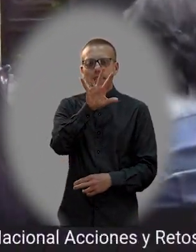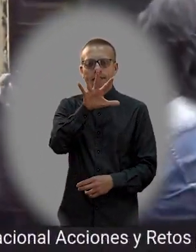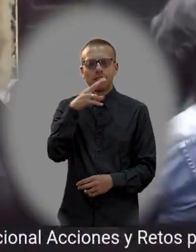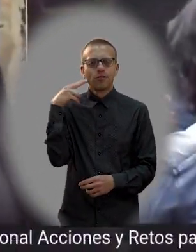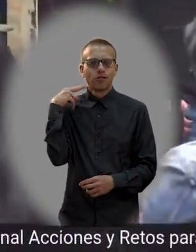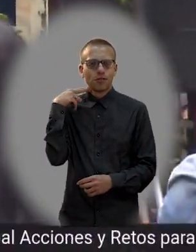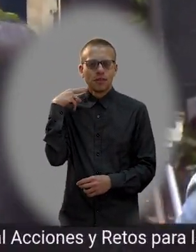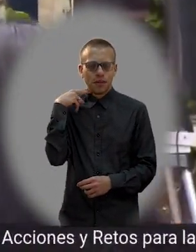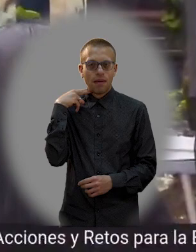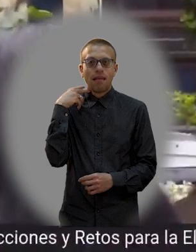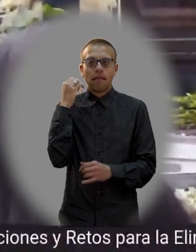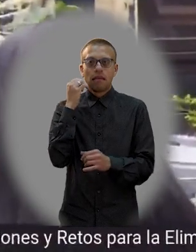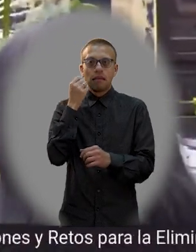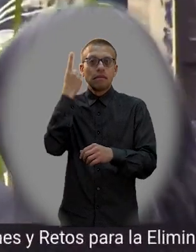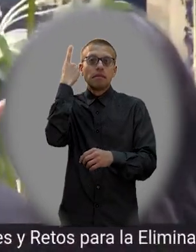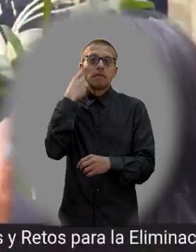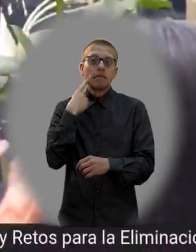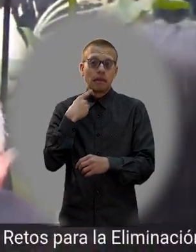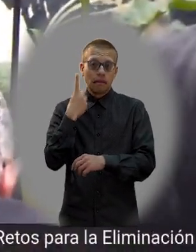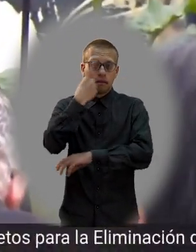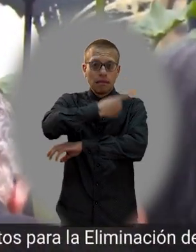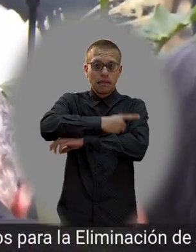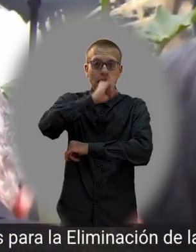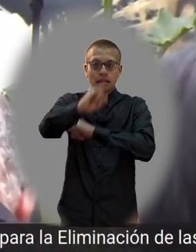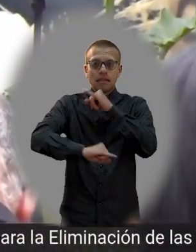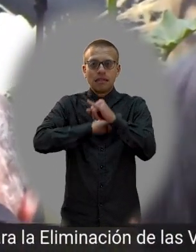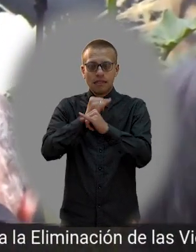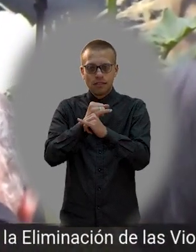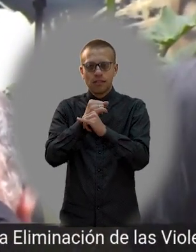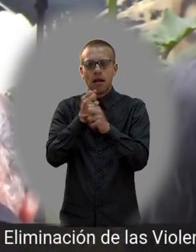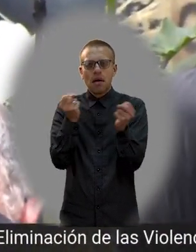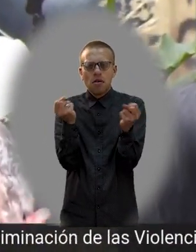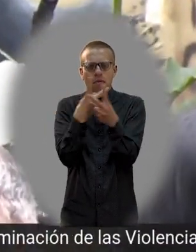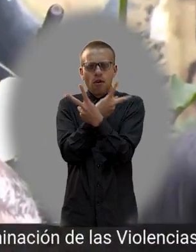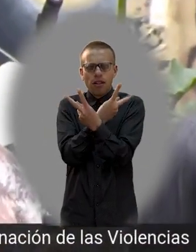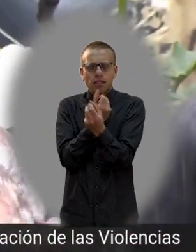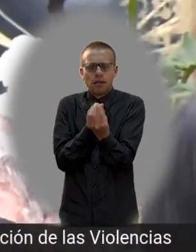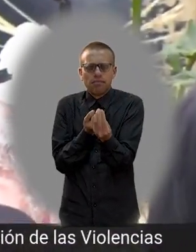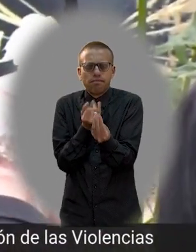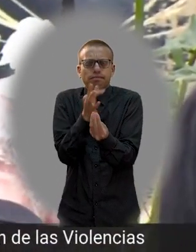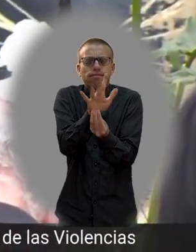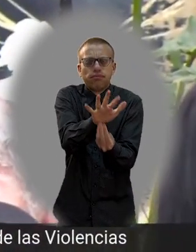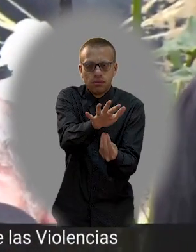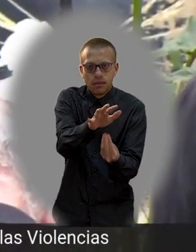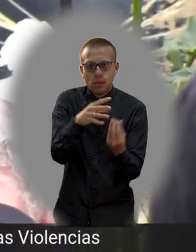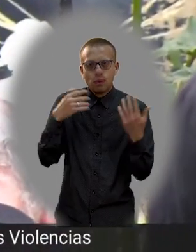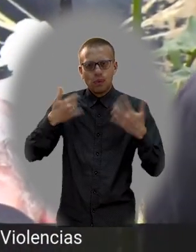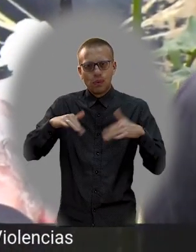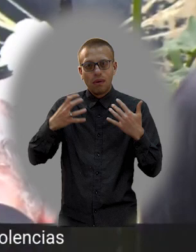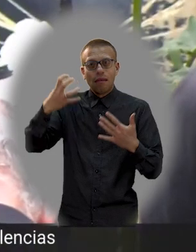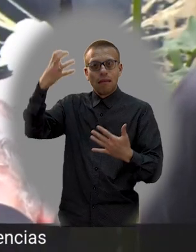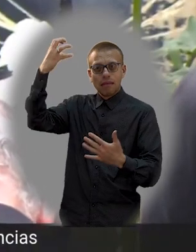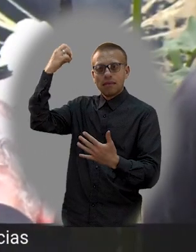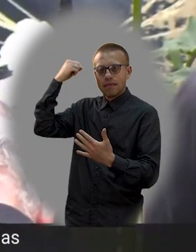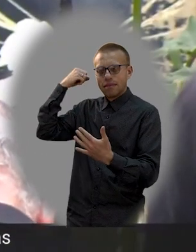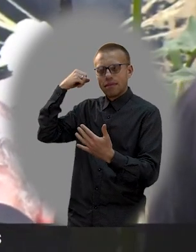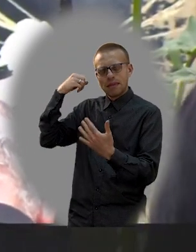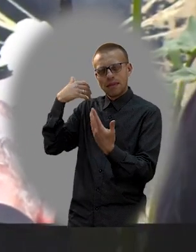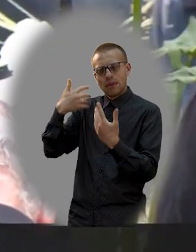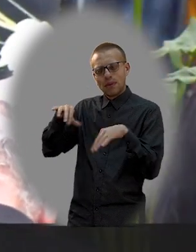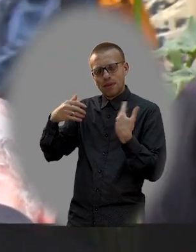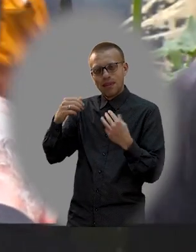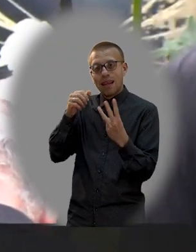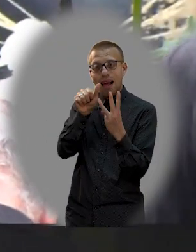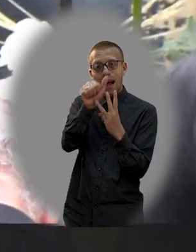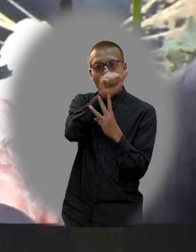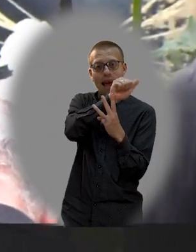25 de noviembre, Día Internacional de la Eliminación, la violencia contra las mujeres, con este hecho histórico, con estas luchas de las hermanas Mirabal